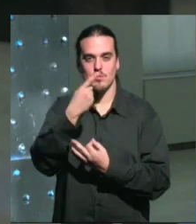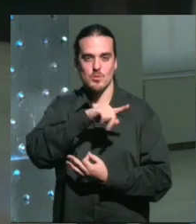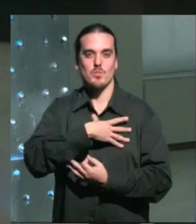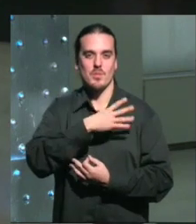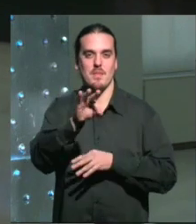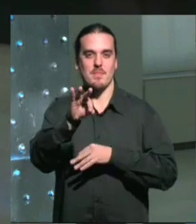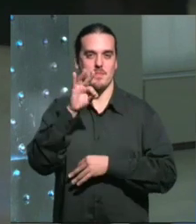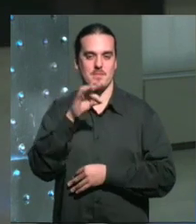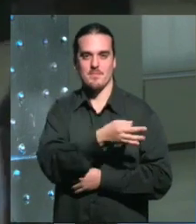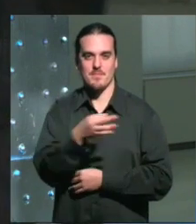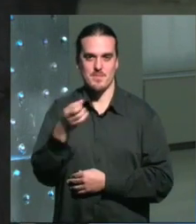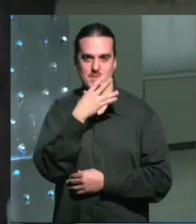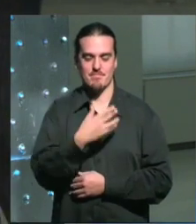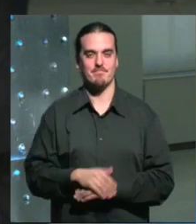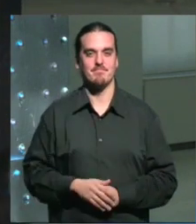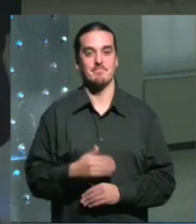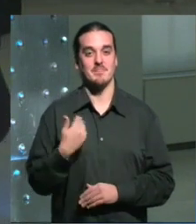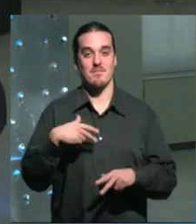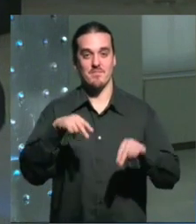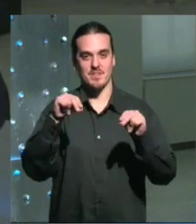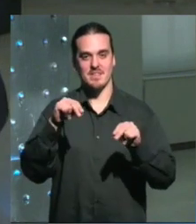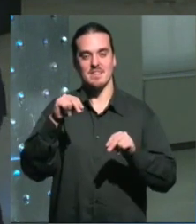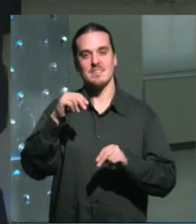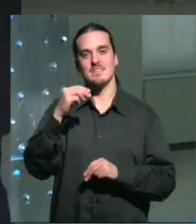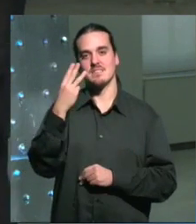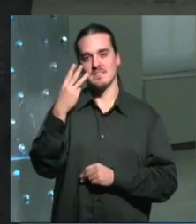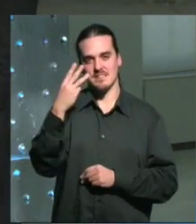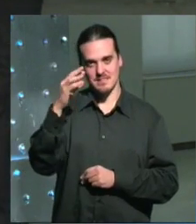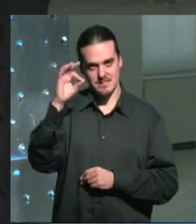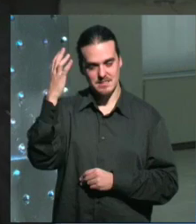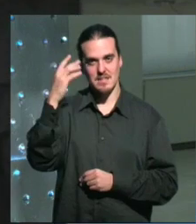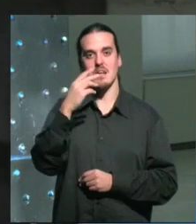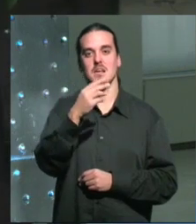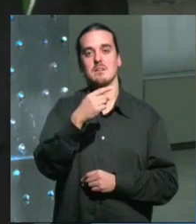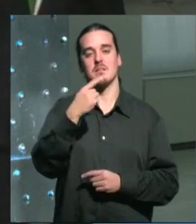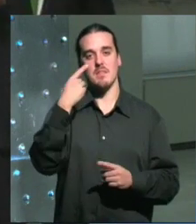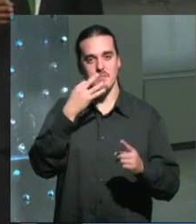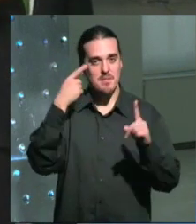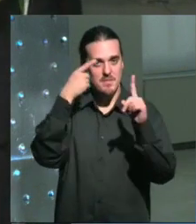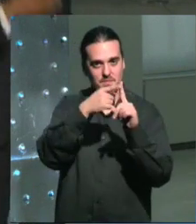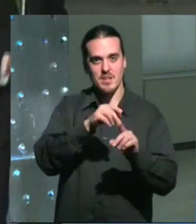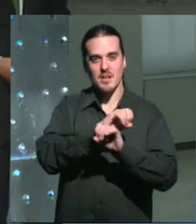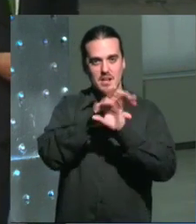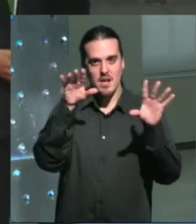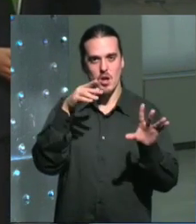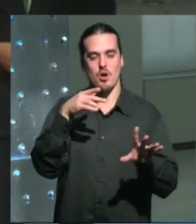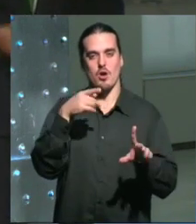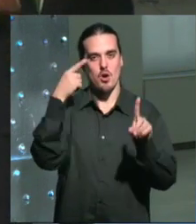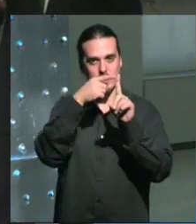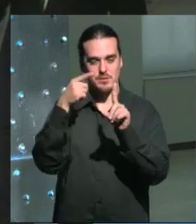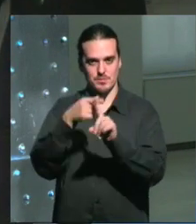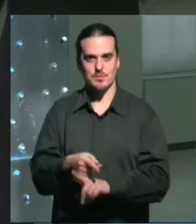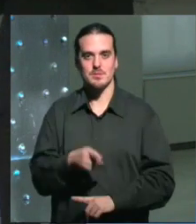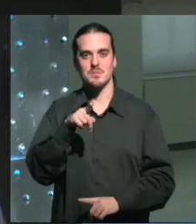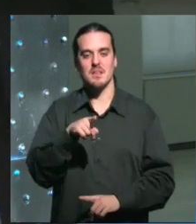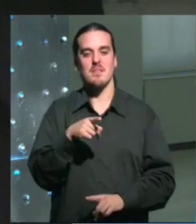Y concluyo, las tres ideas: definición clara de estrategia y objetivos, facilitación de recursos y